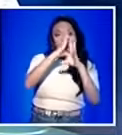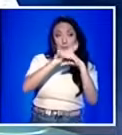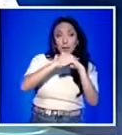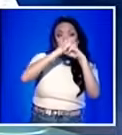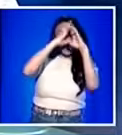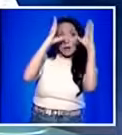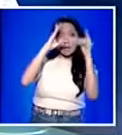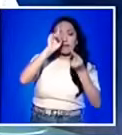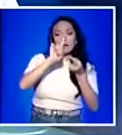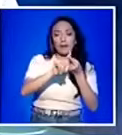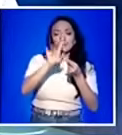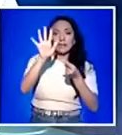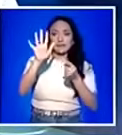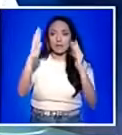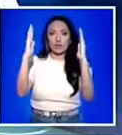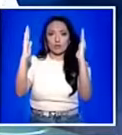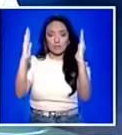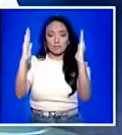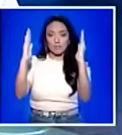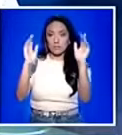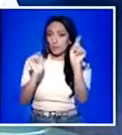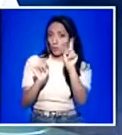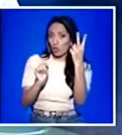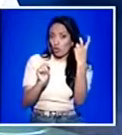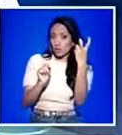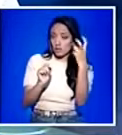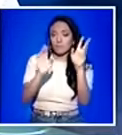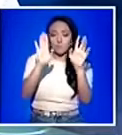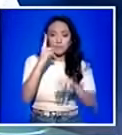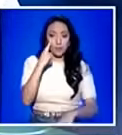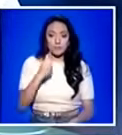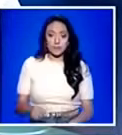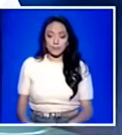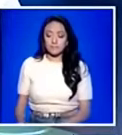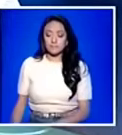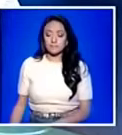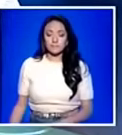las 5 de la madrugada, ya no desde las 12. Veamos el siguiente informe.